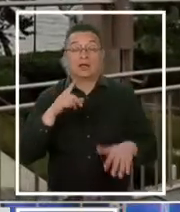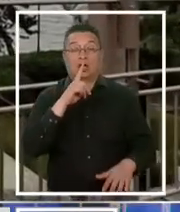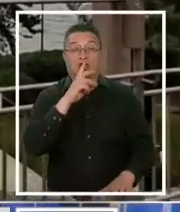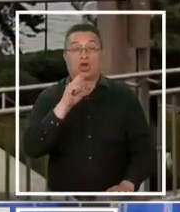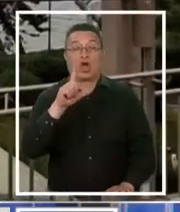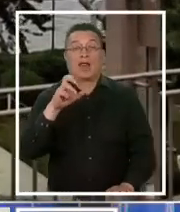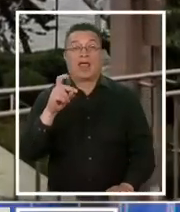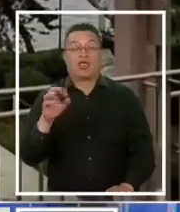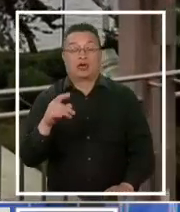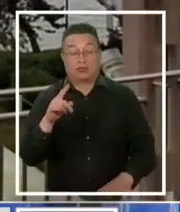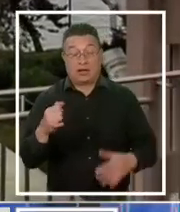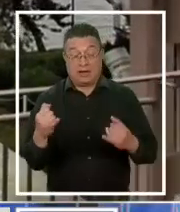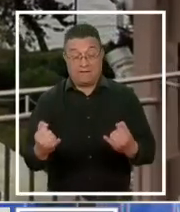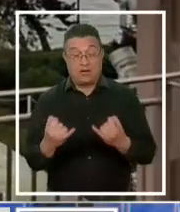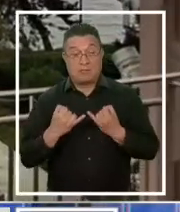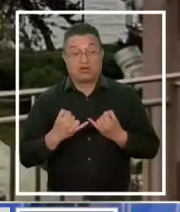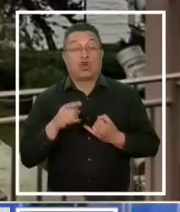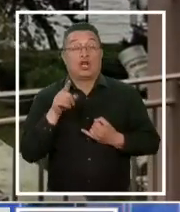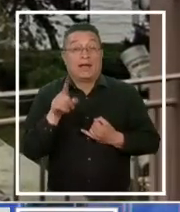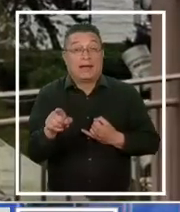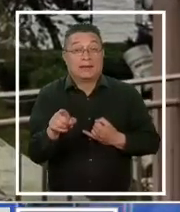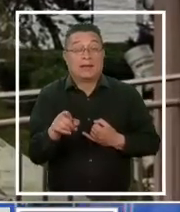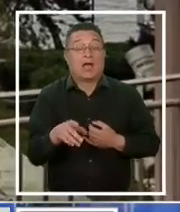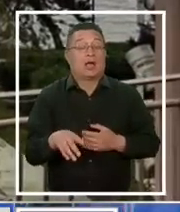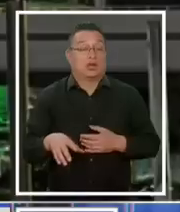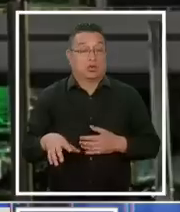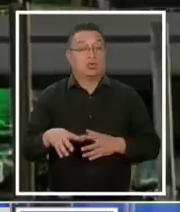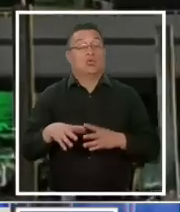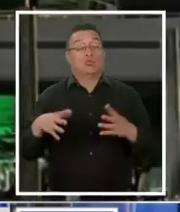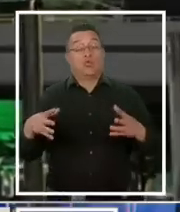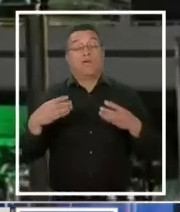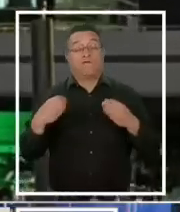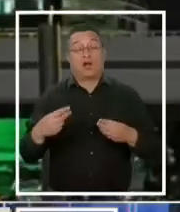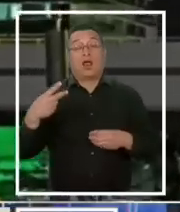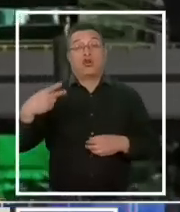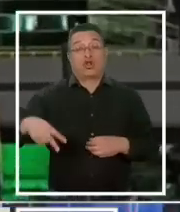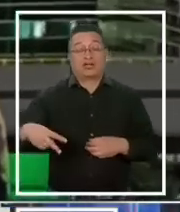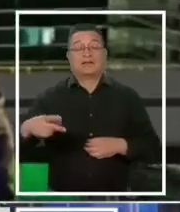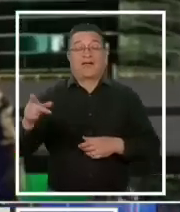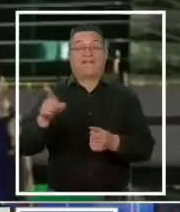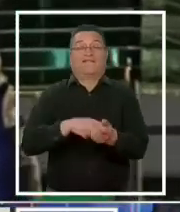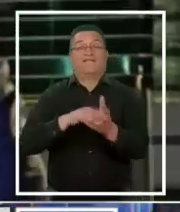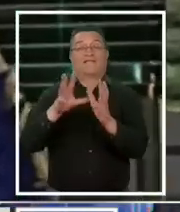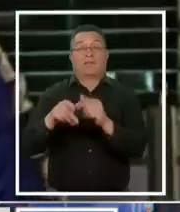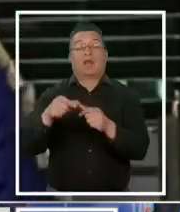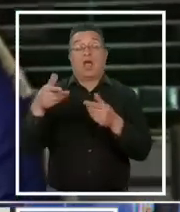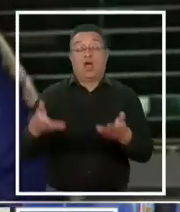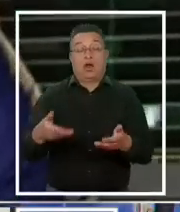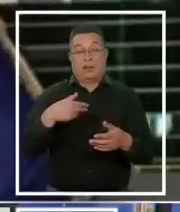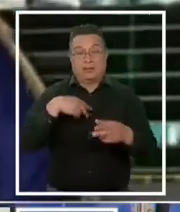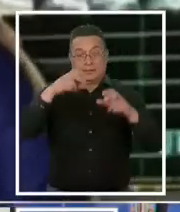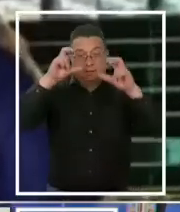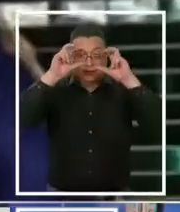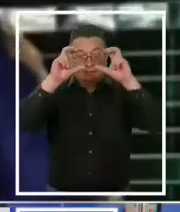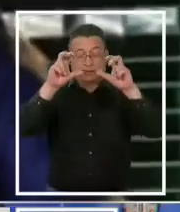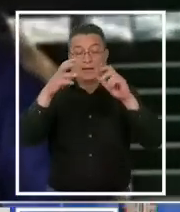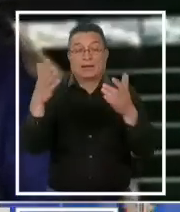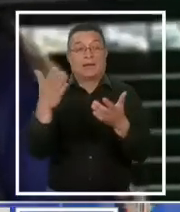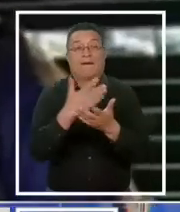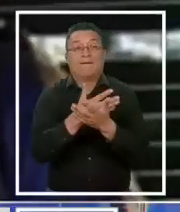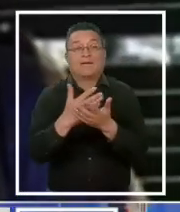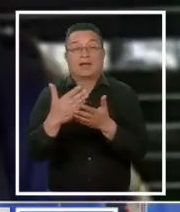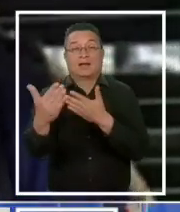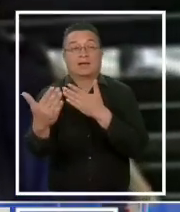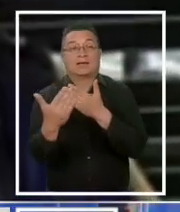una información bastante buena para la familia y ahora vamos a seguir atentos A qué es lo que va a